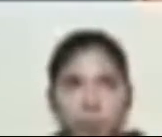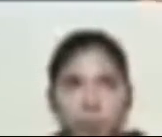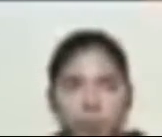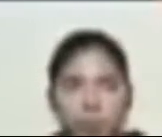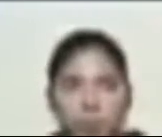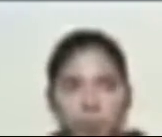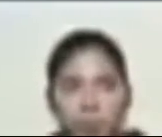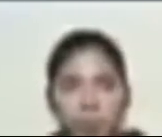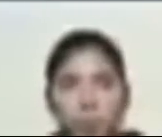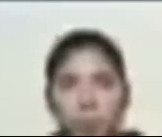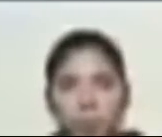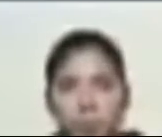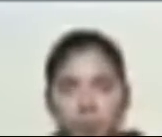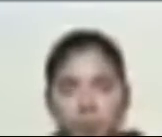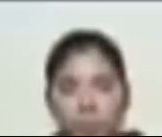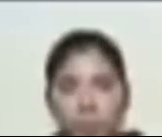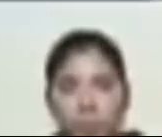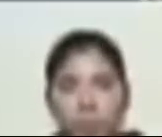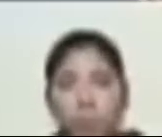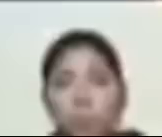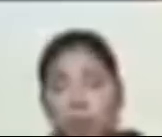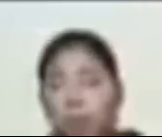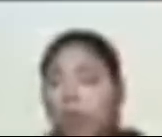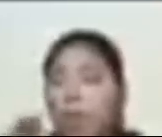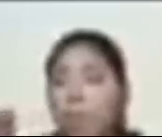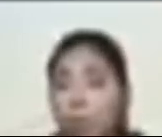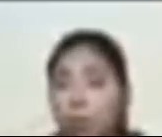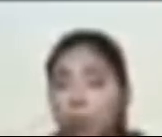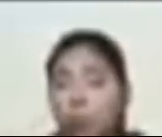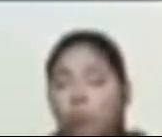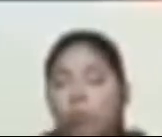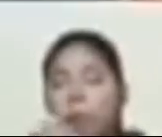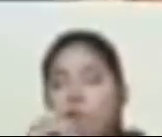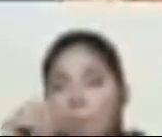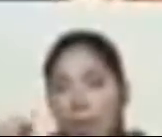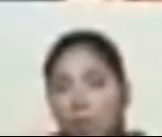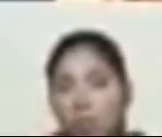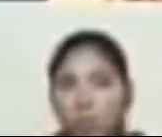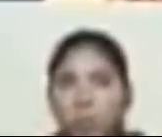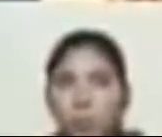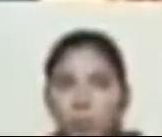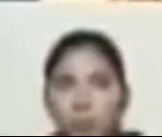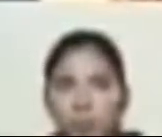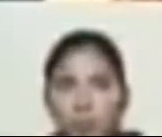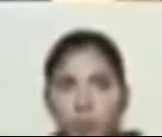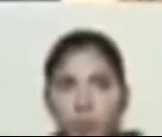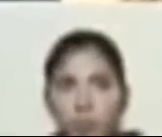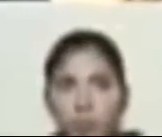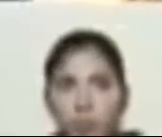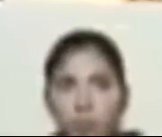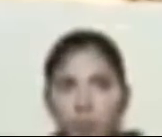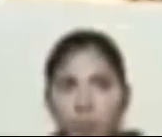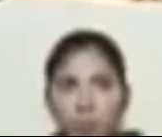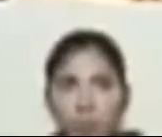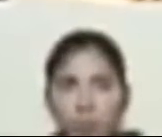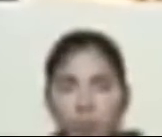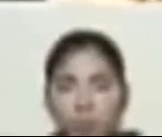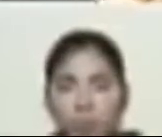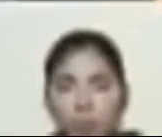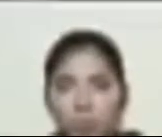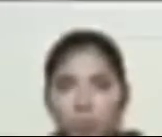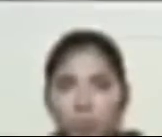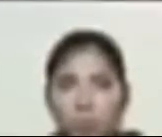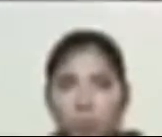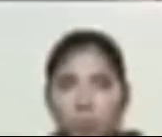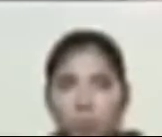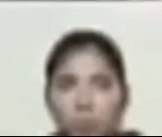exigir así la renuncia del dictador venezolano ya que un trabajador se estaría ganando menos de 7 dólares al menos al mes esto no